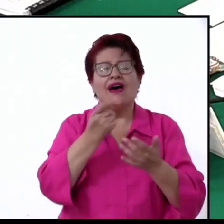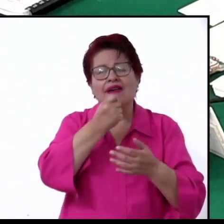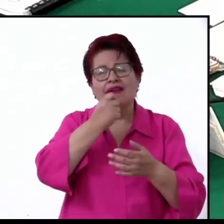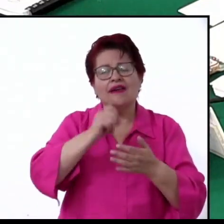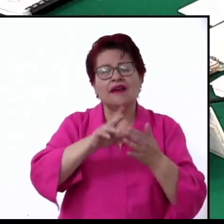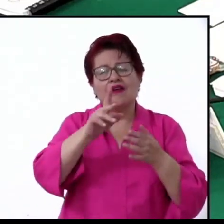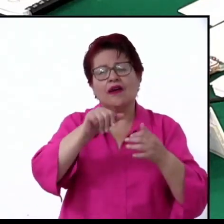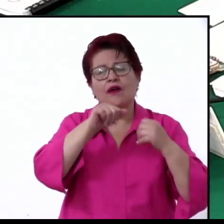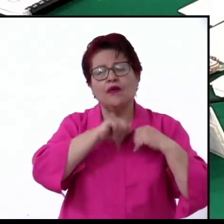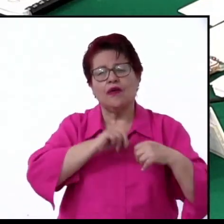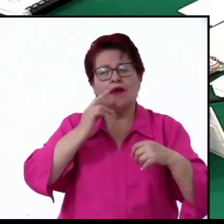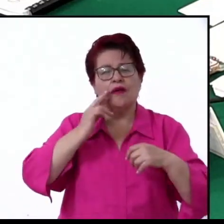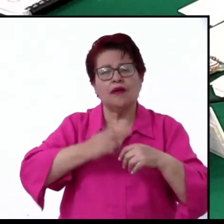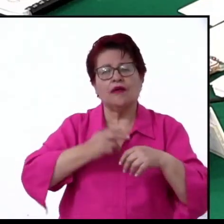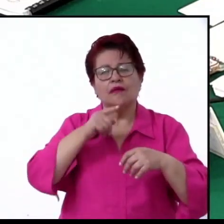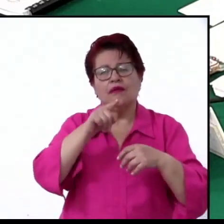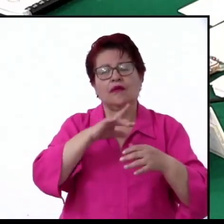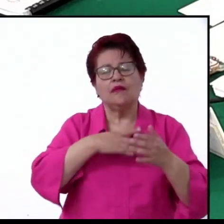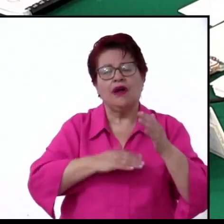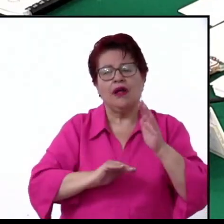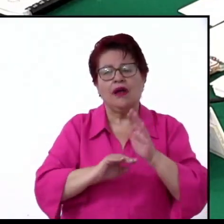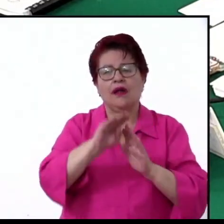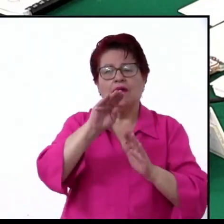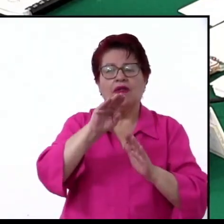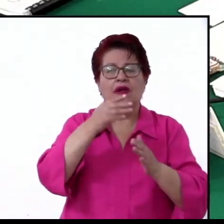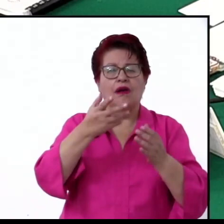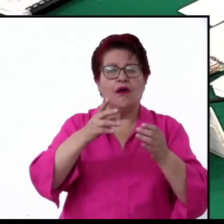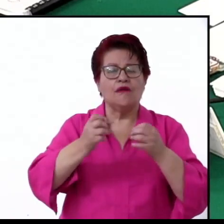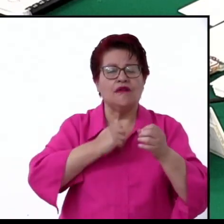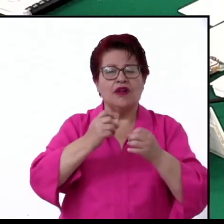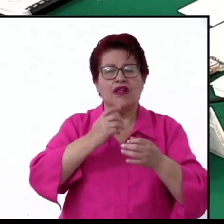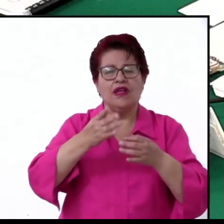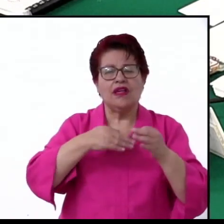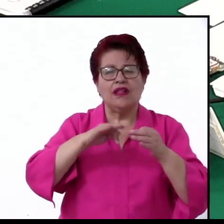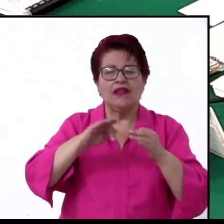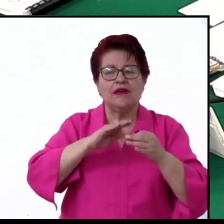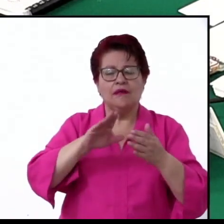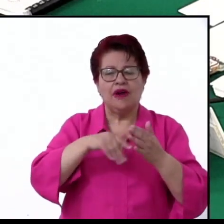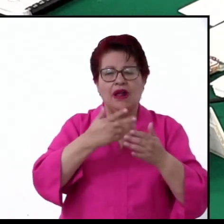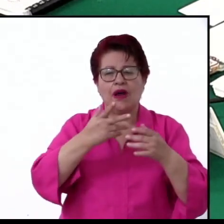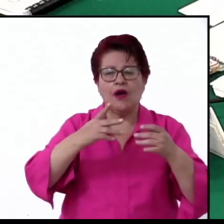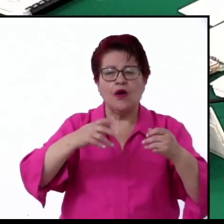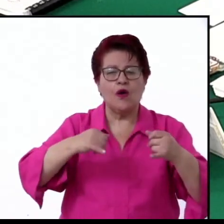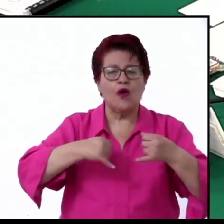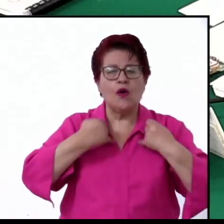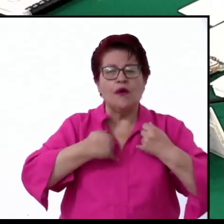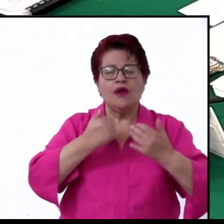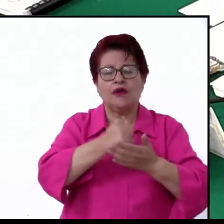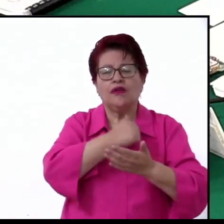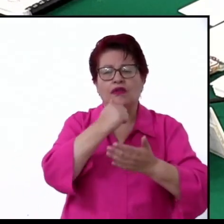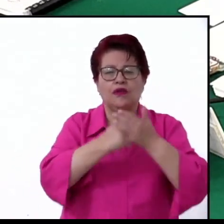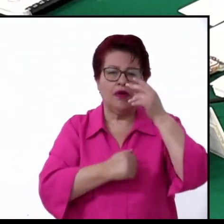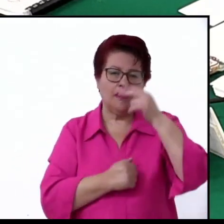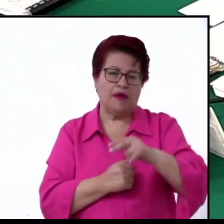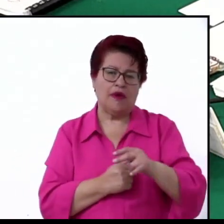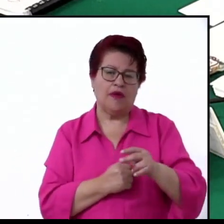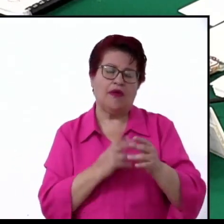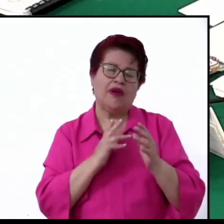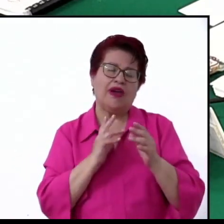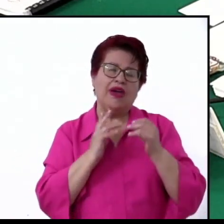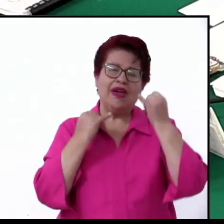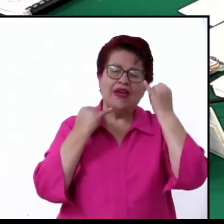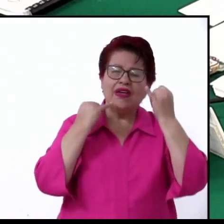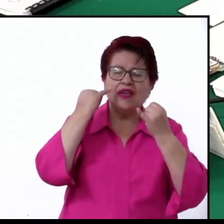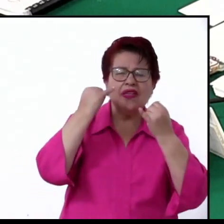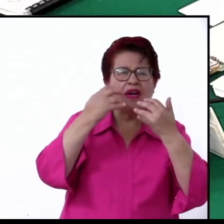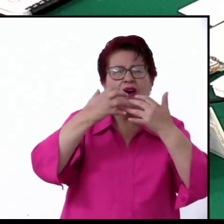a su cargo para incrementar la oferta laboral para las y los jóvenes de la Ciudad de México? ¿Qué estrategia